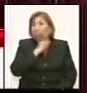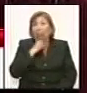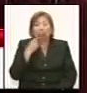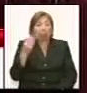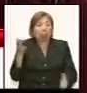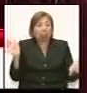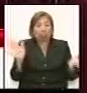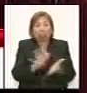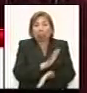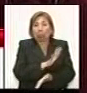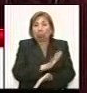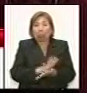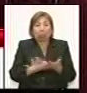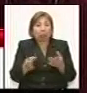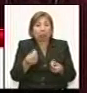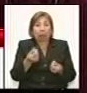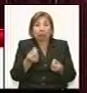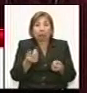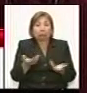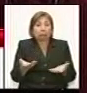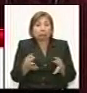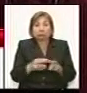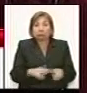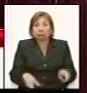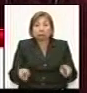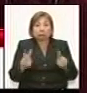absolutamente nada.